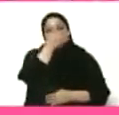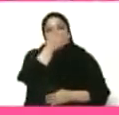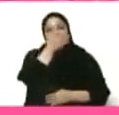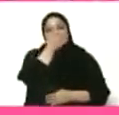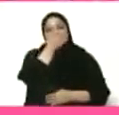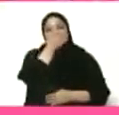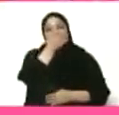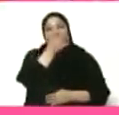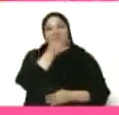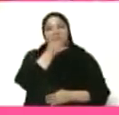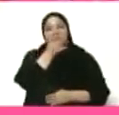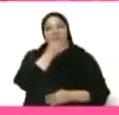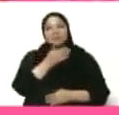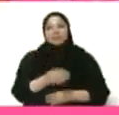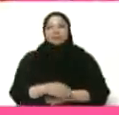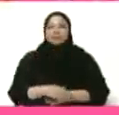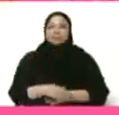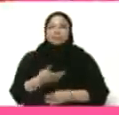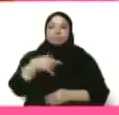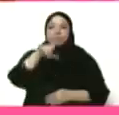Hay gente que todavía,